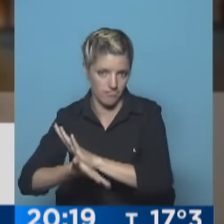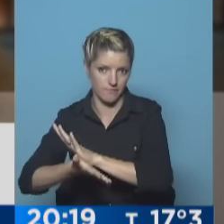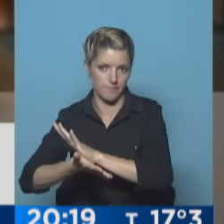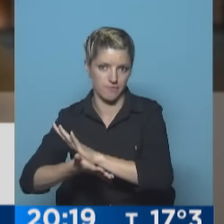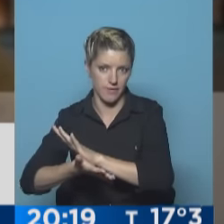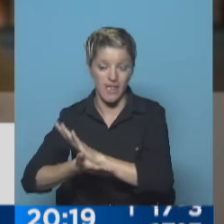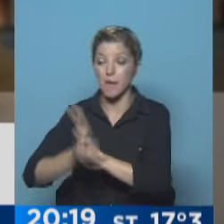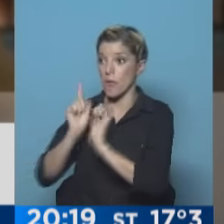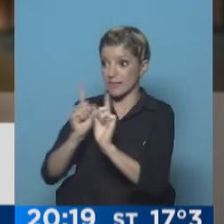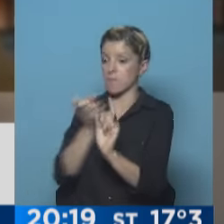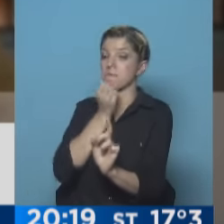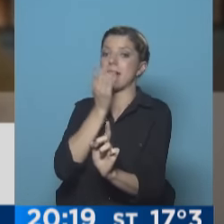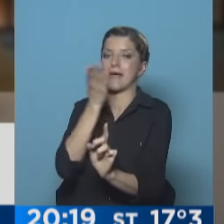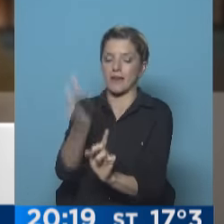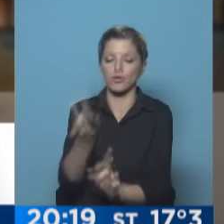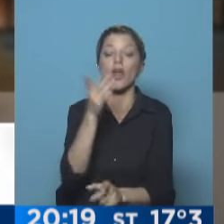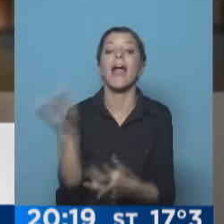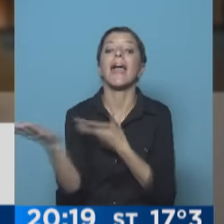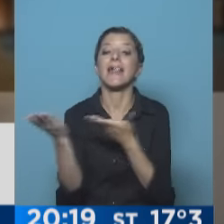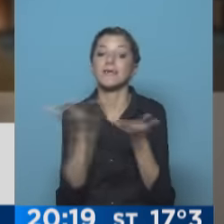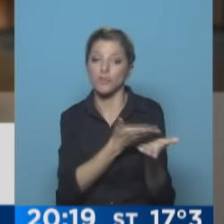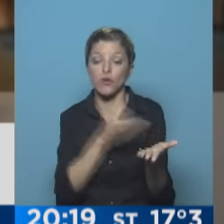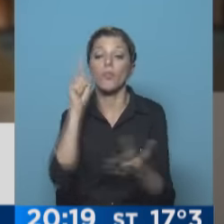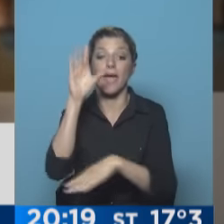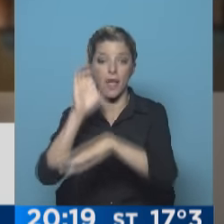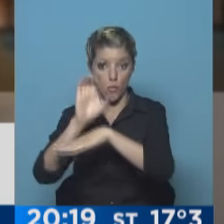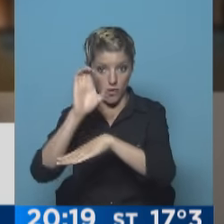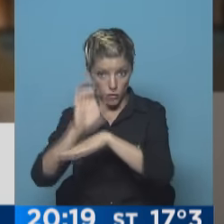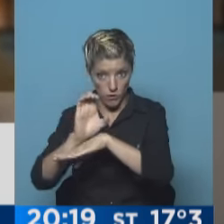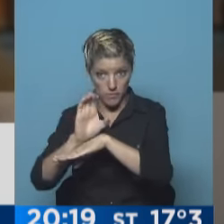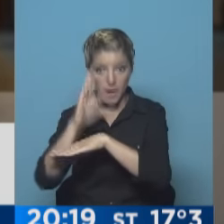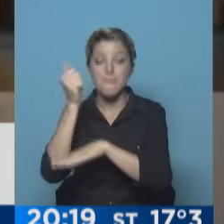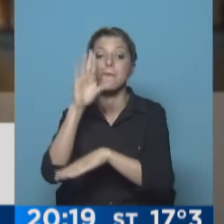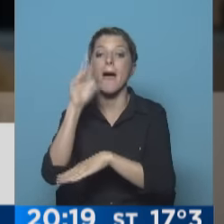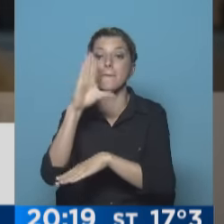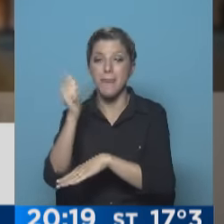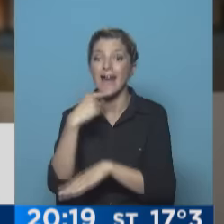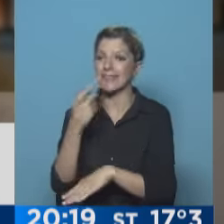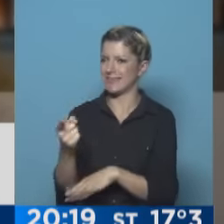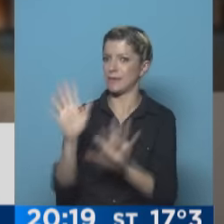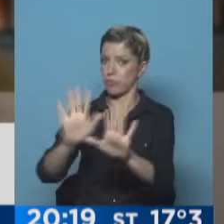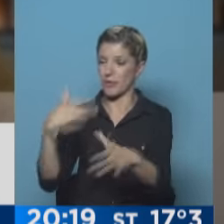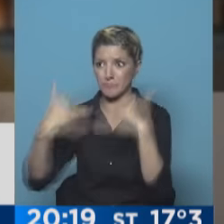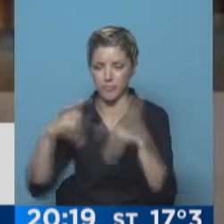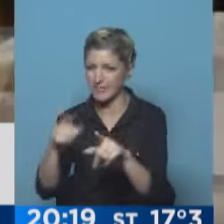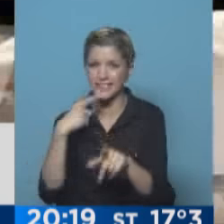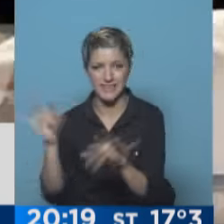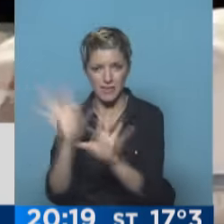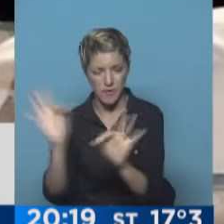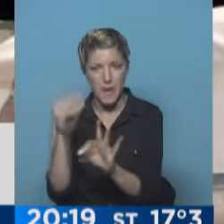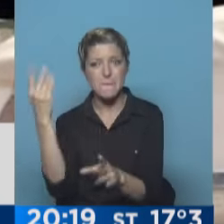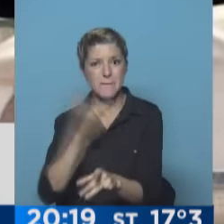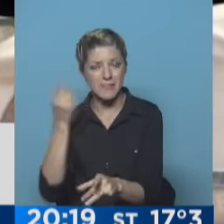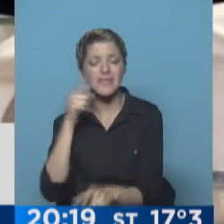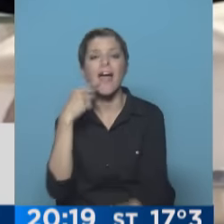semejantes exposiciones, el asesor ecuatoriano Jaime Durán Barba manda desesperado a desmentir a propios y a acusar al Frente para